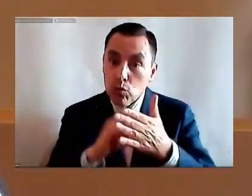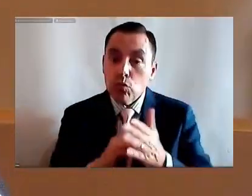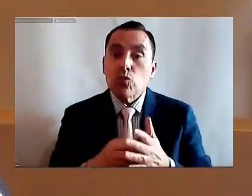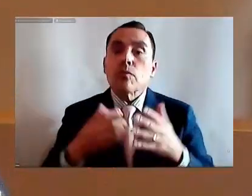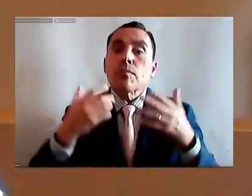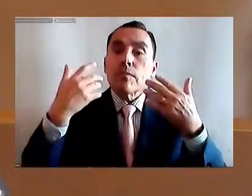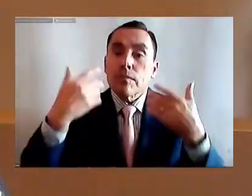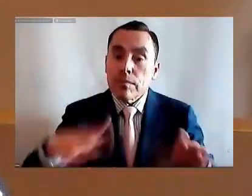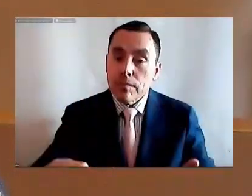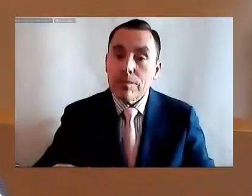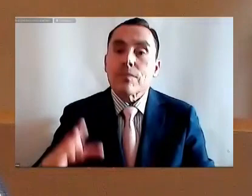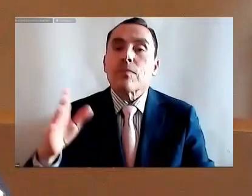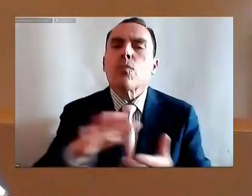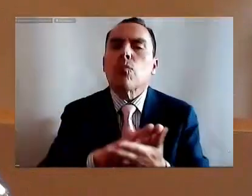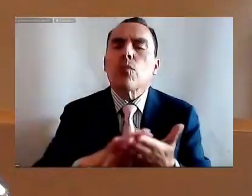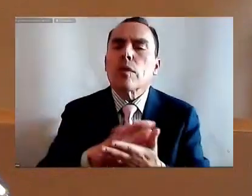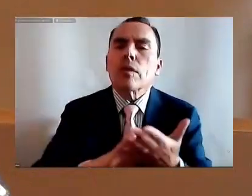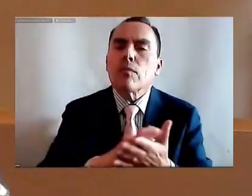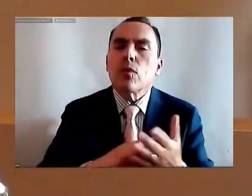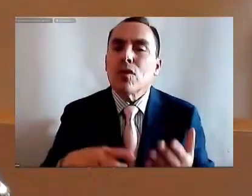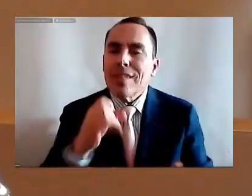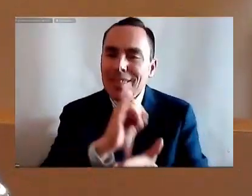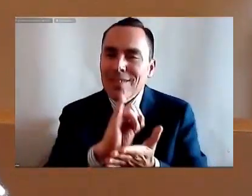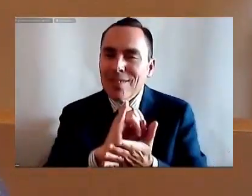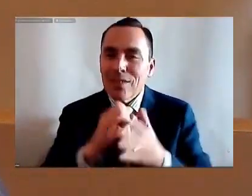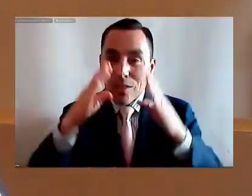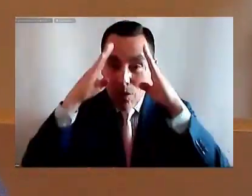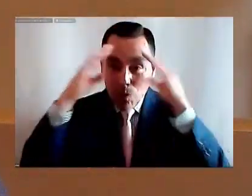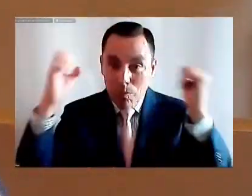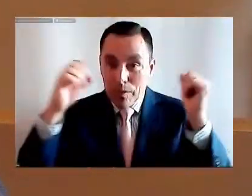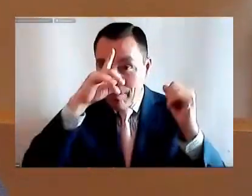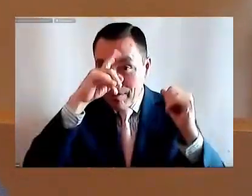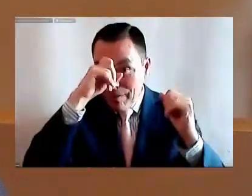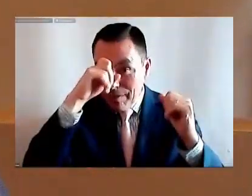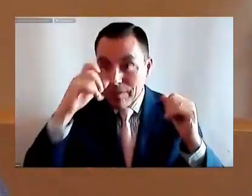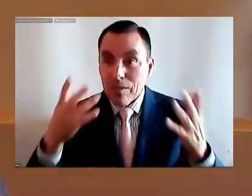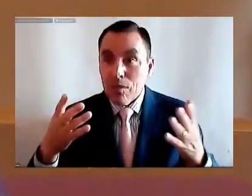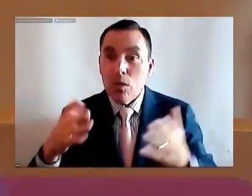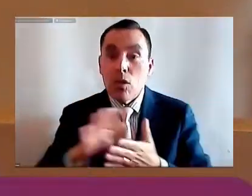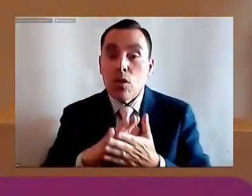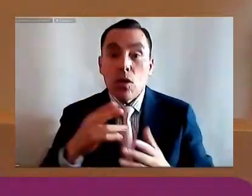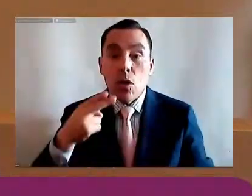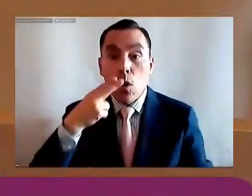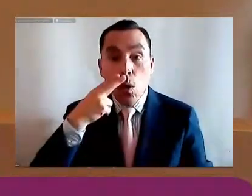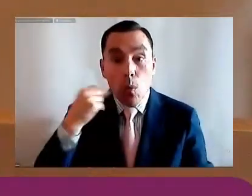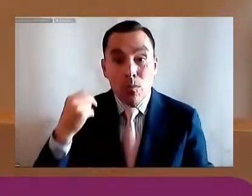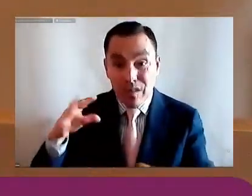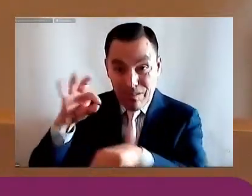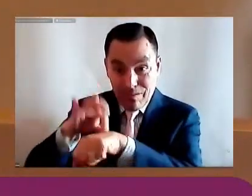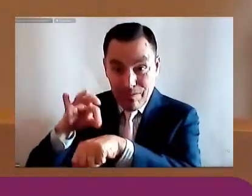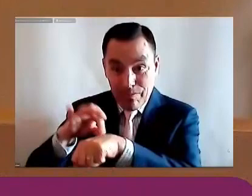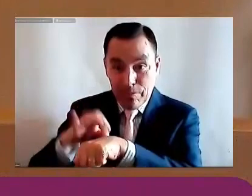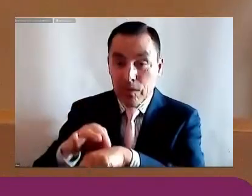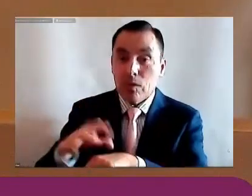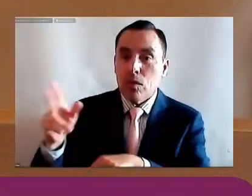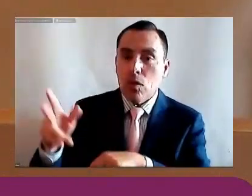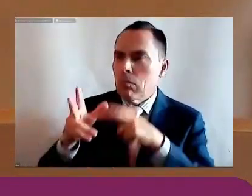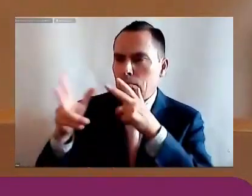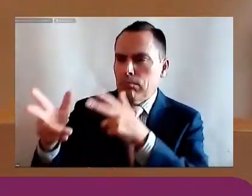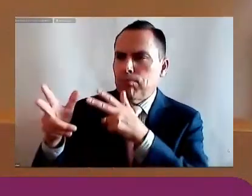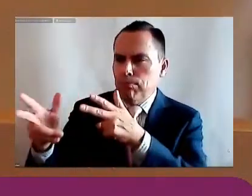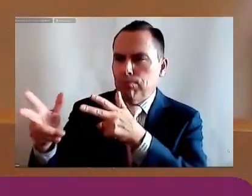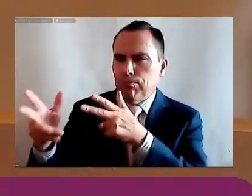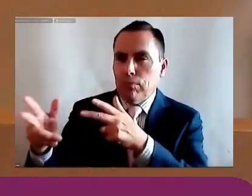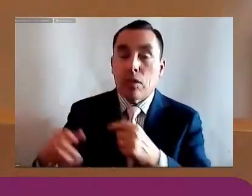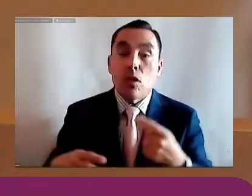en hospitales, por ejemplo, hay sentencias en que se acosa a un médico hombre, ¿no? Y otra sentencia en que se acosa a